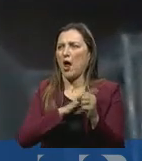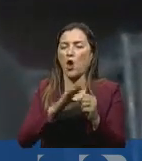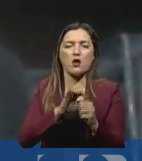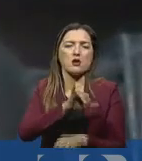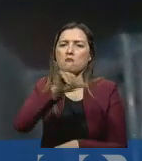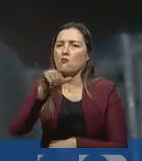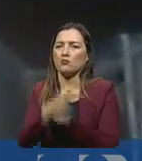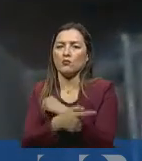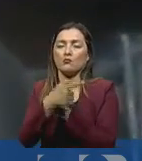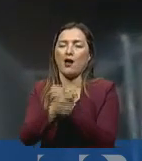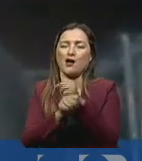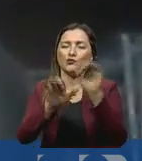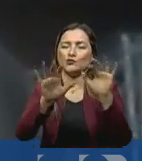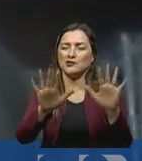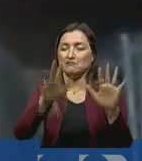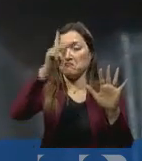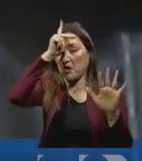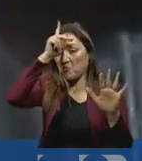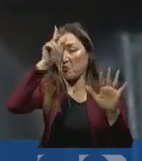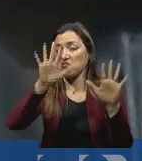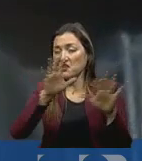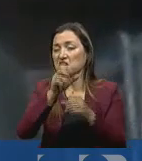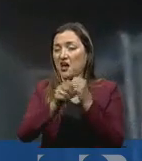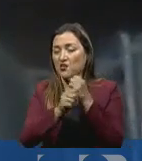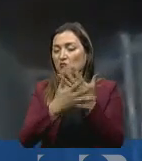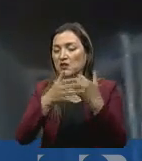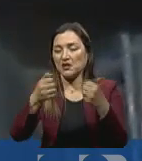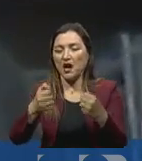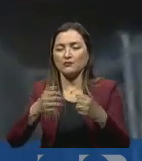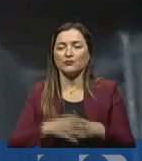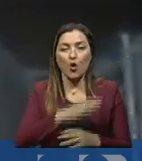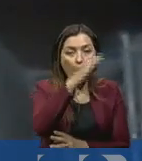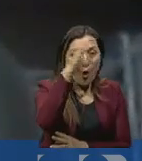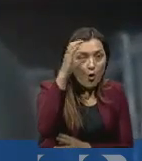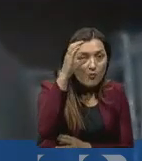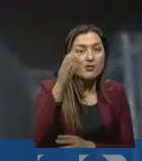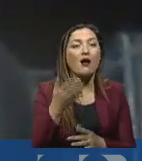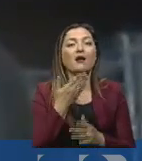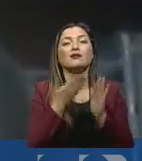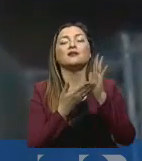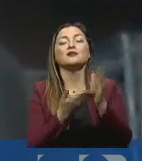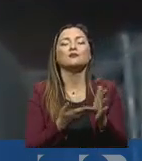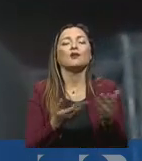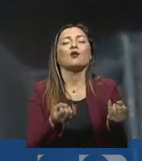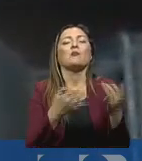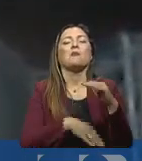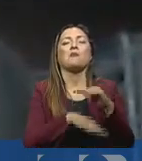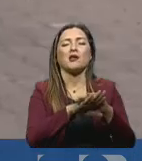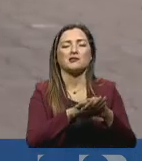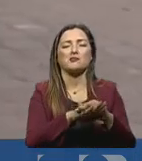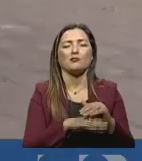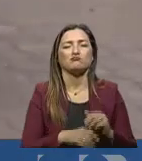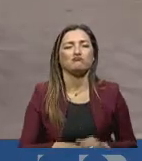sobrepasan los 10 daños en el Perú y en Colombia Lo mismo con el esquema de de penas de máximas